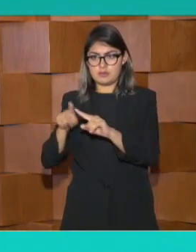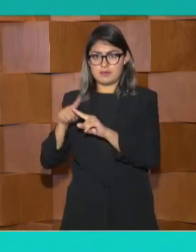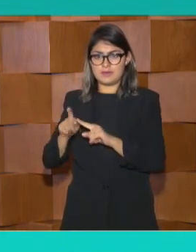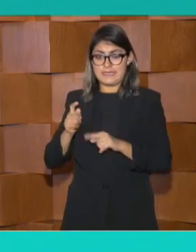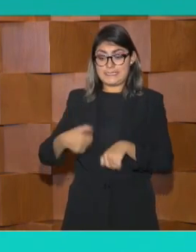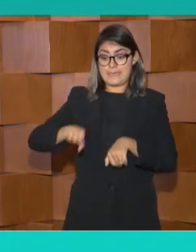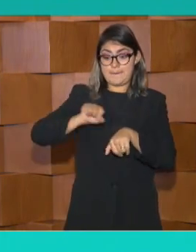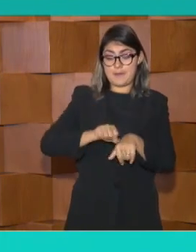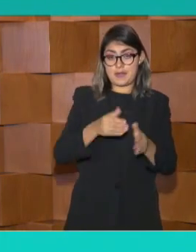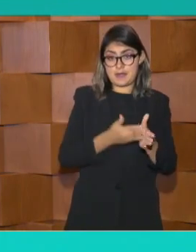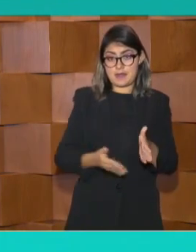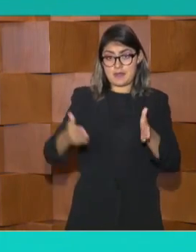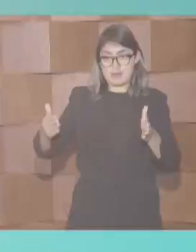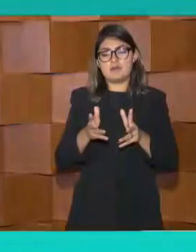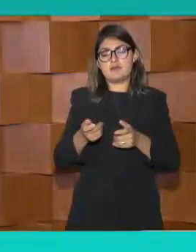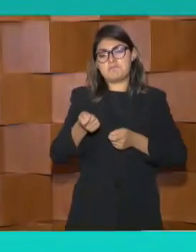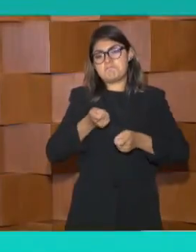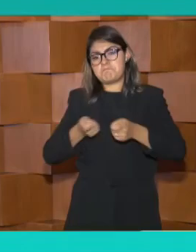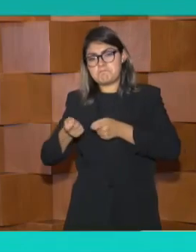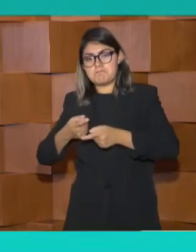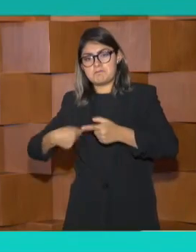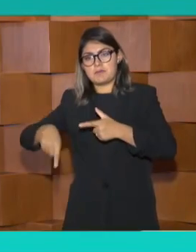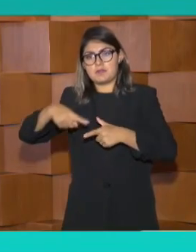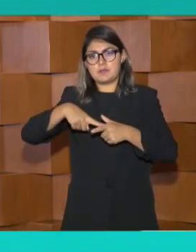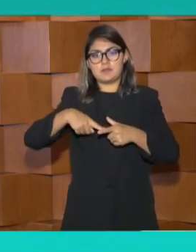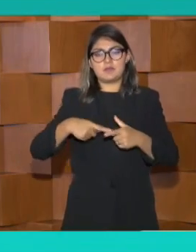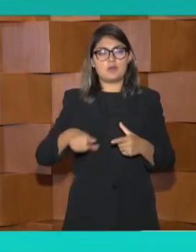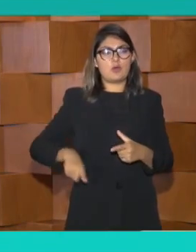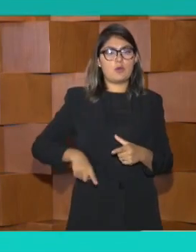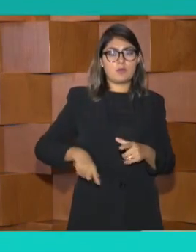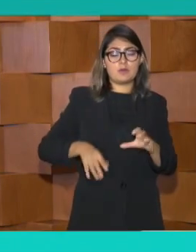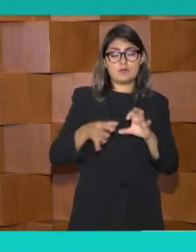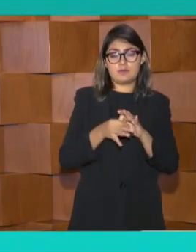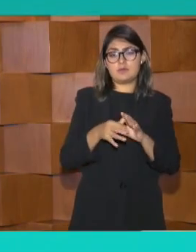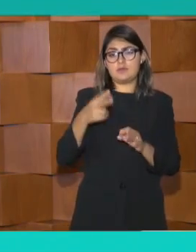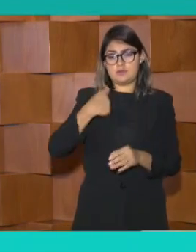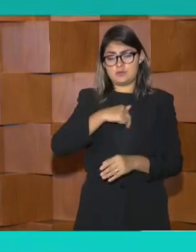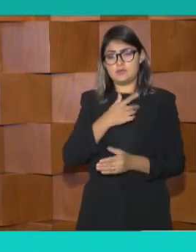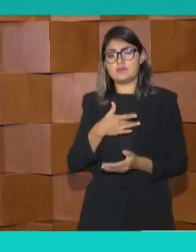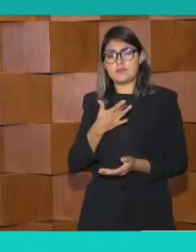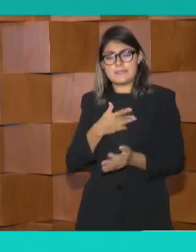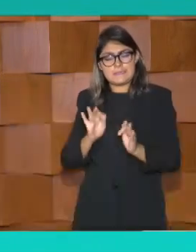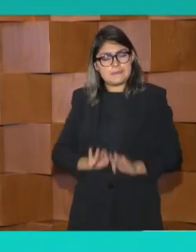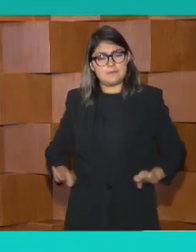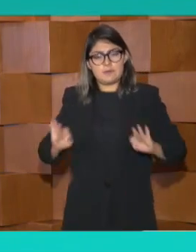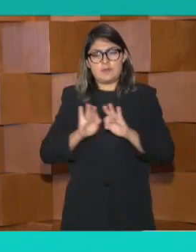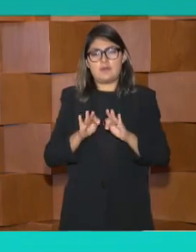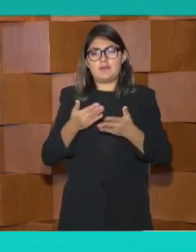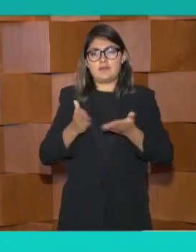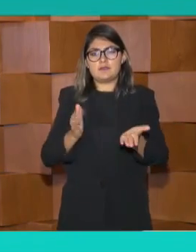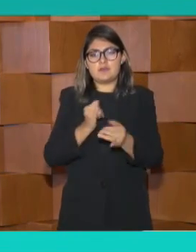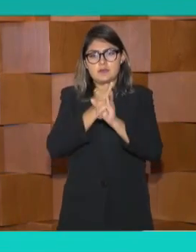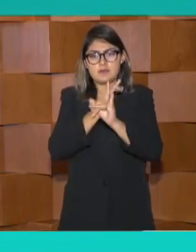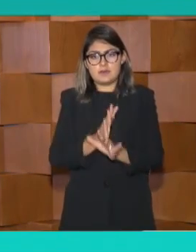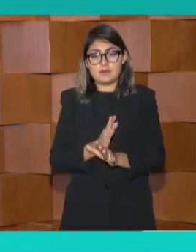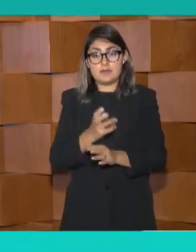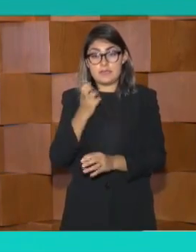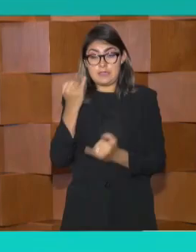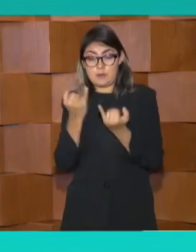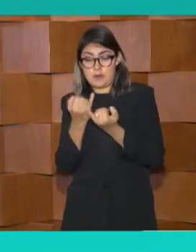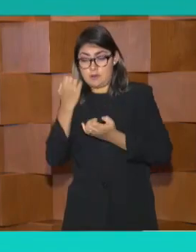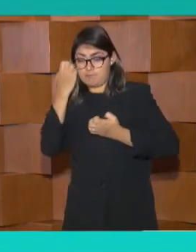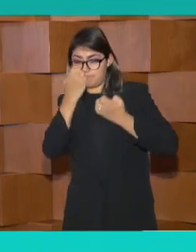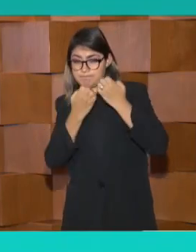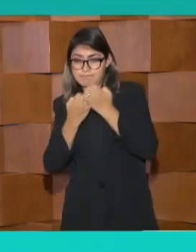de Transparencia en esta sede. Es claro que solo con transparencia, acceso a la información y una efectiva rendición de